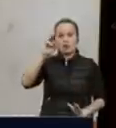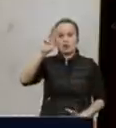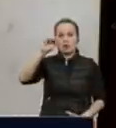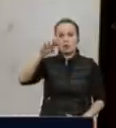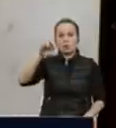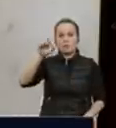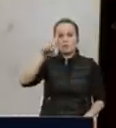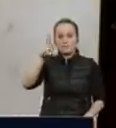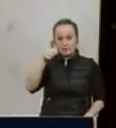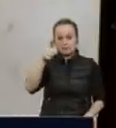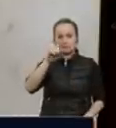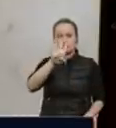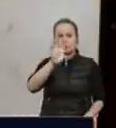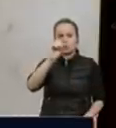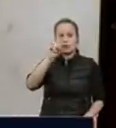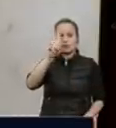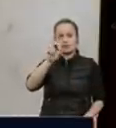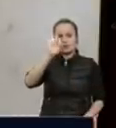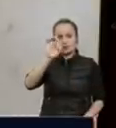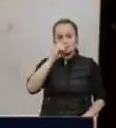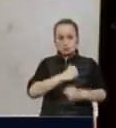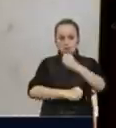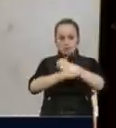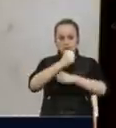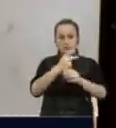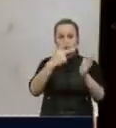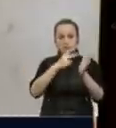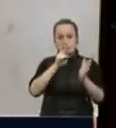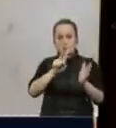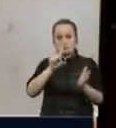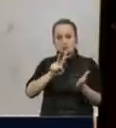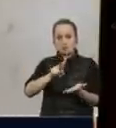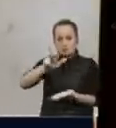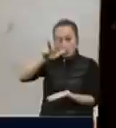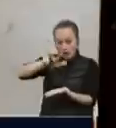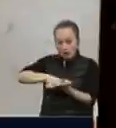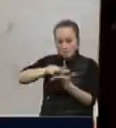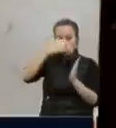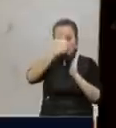4078 y el CONFIS que se había aprobado en el 2022.